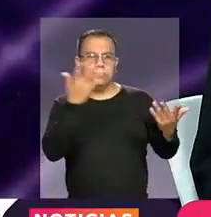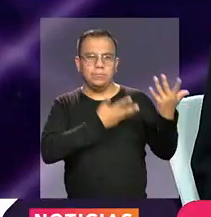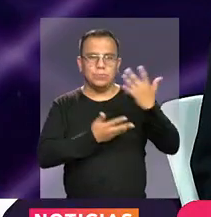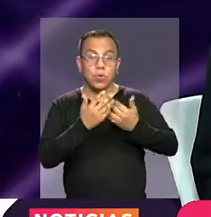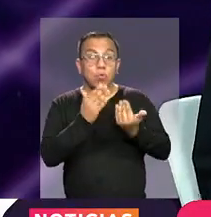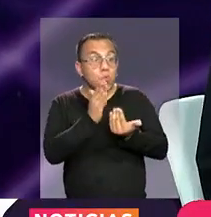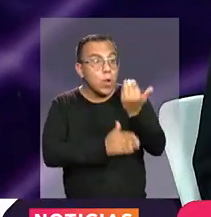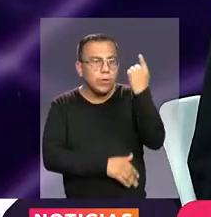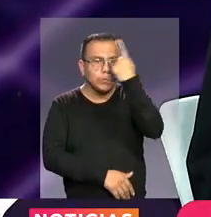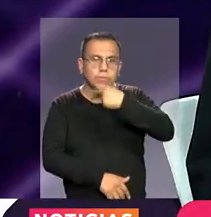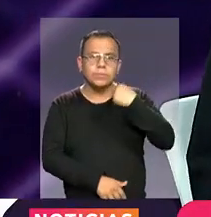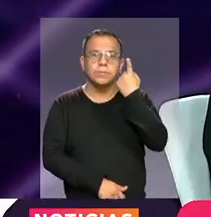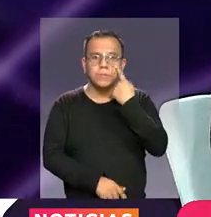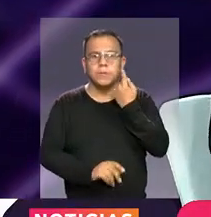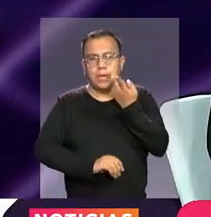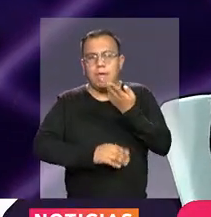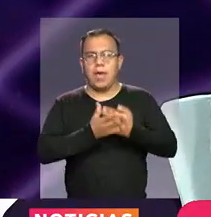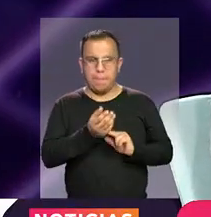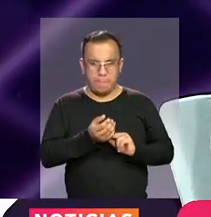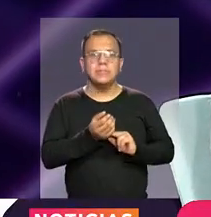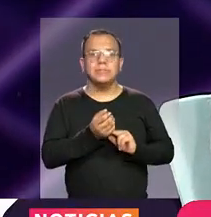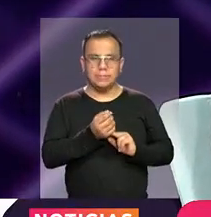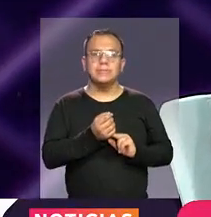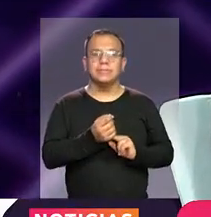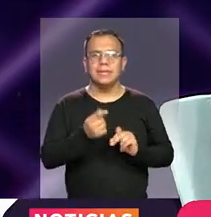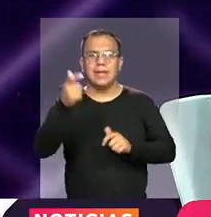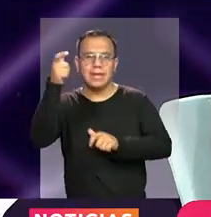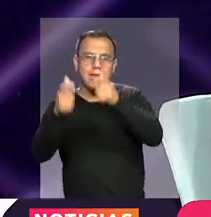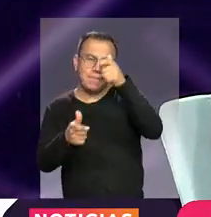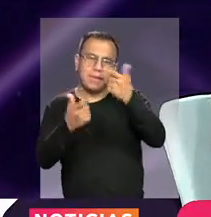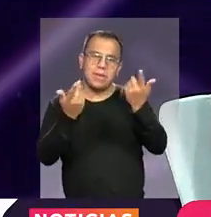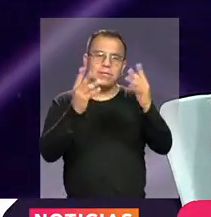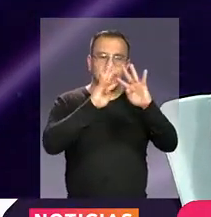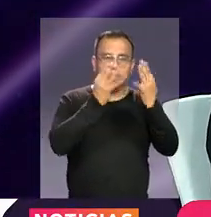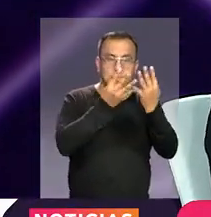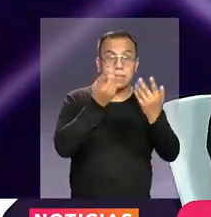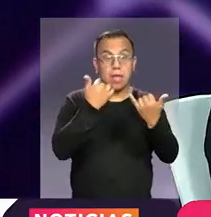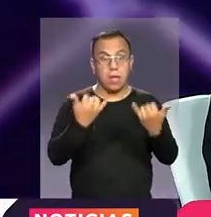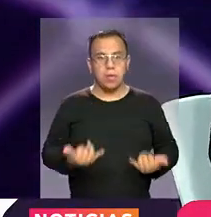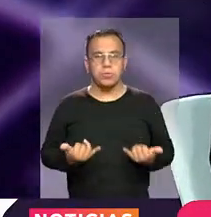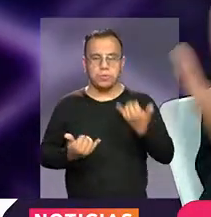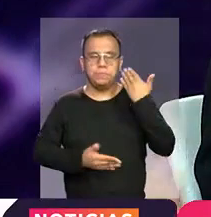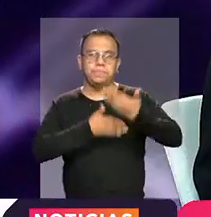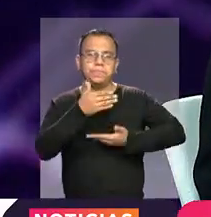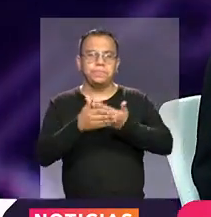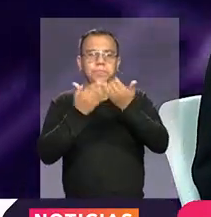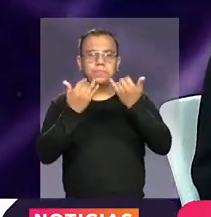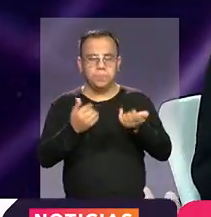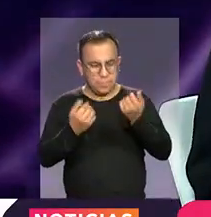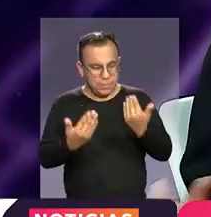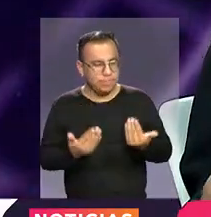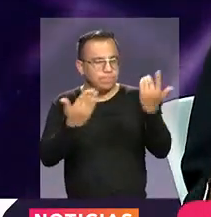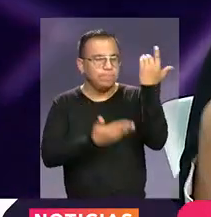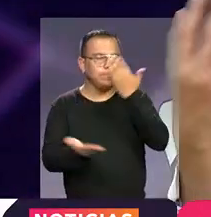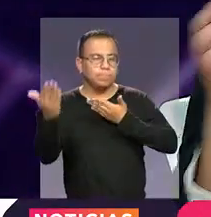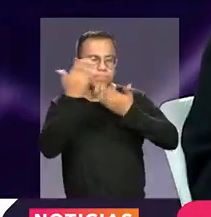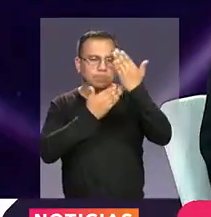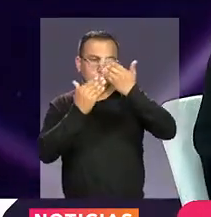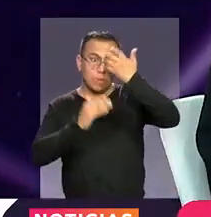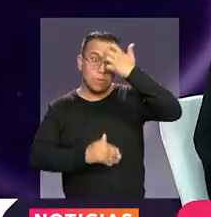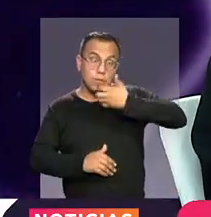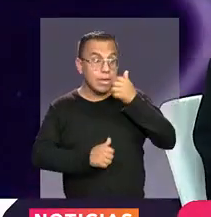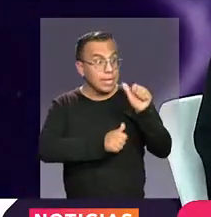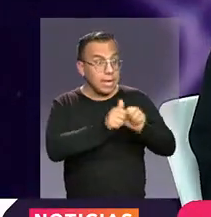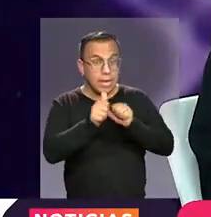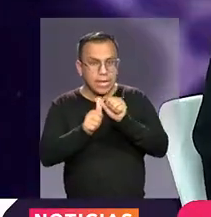rostros nuevos creo que están en ambas cámaras creo que en cámara representantes las composiciones como ya dije si evaluamos los partidos en cada